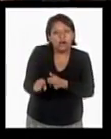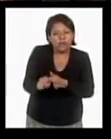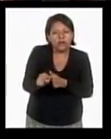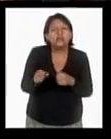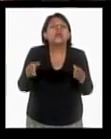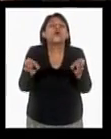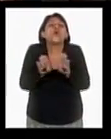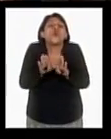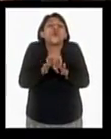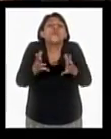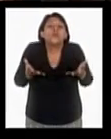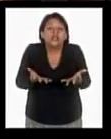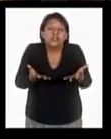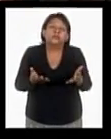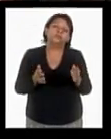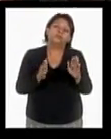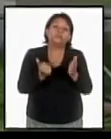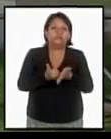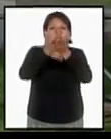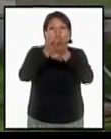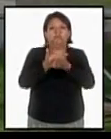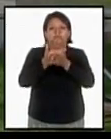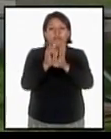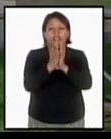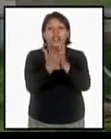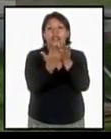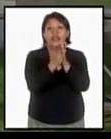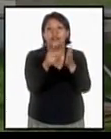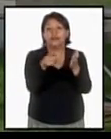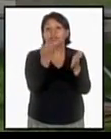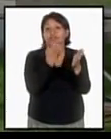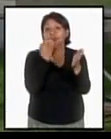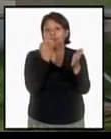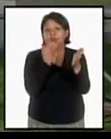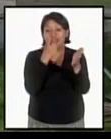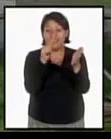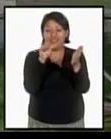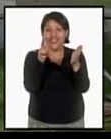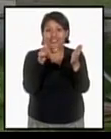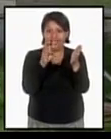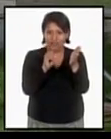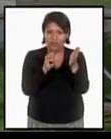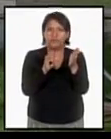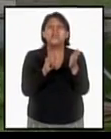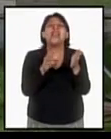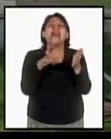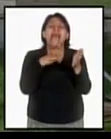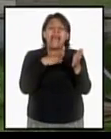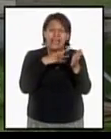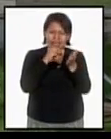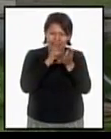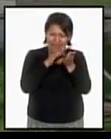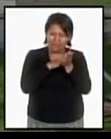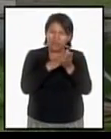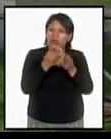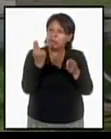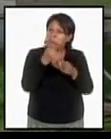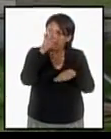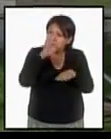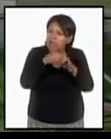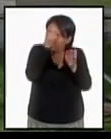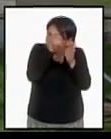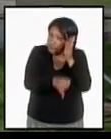través, obviamente, de los libros de texto. Aunque hay una mención, se necesitan más información. En los